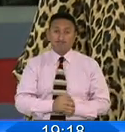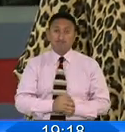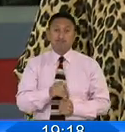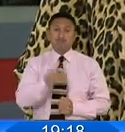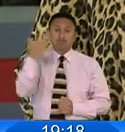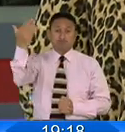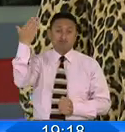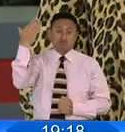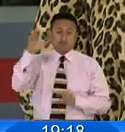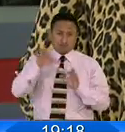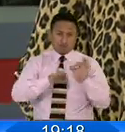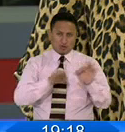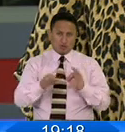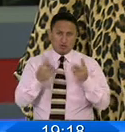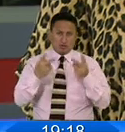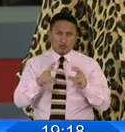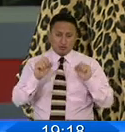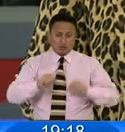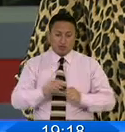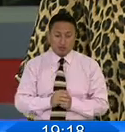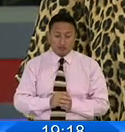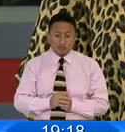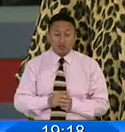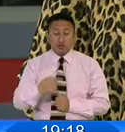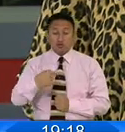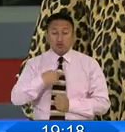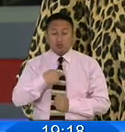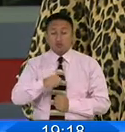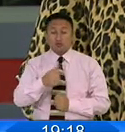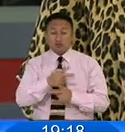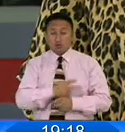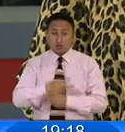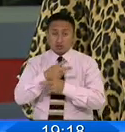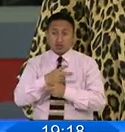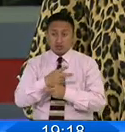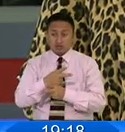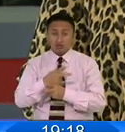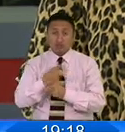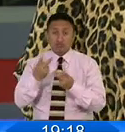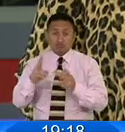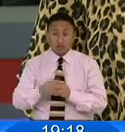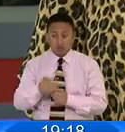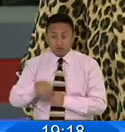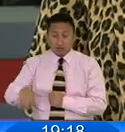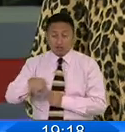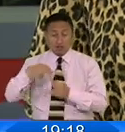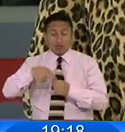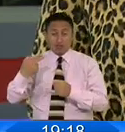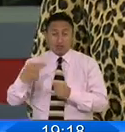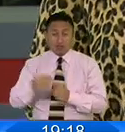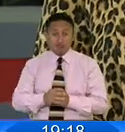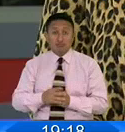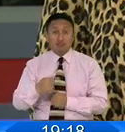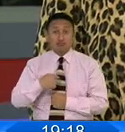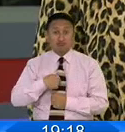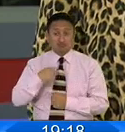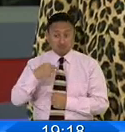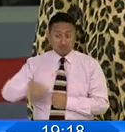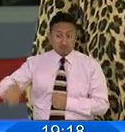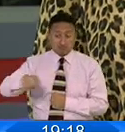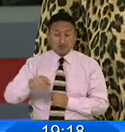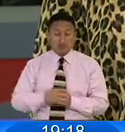burgomaestre señaló, además de su excusa, que otros concejales también tendrían que excusarse, ya que según él habrían